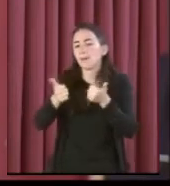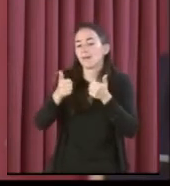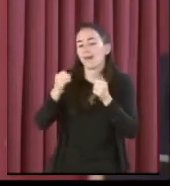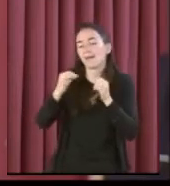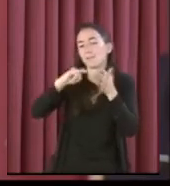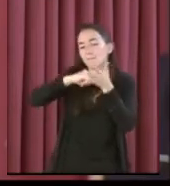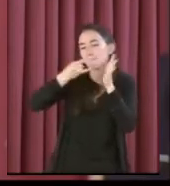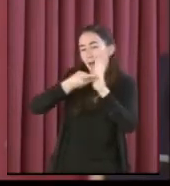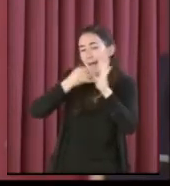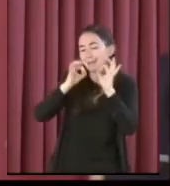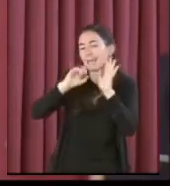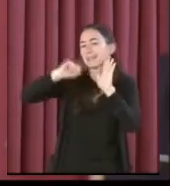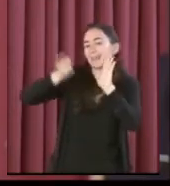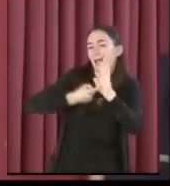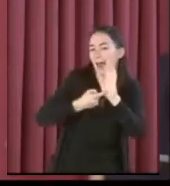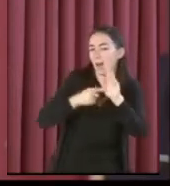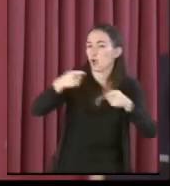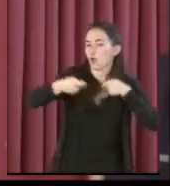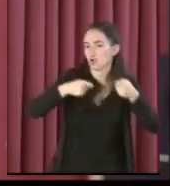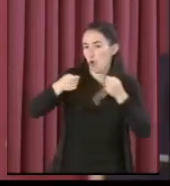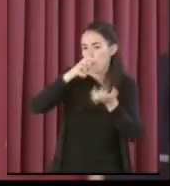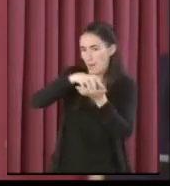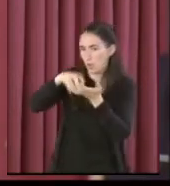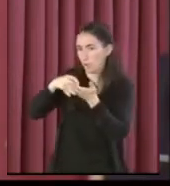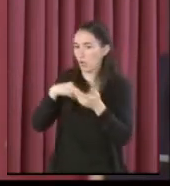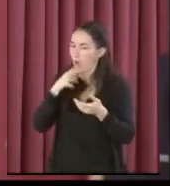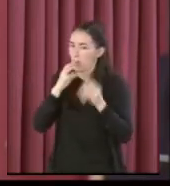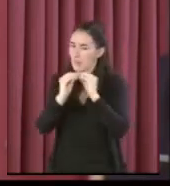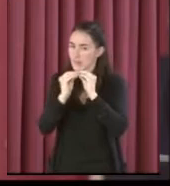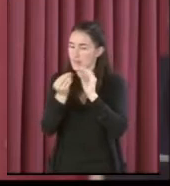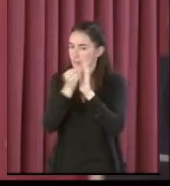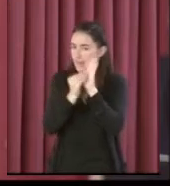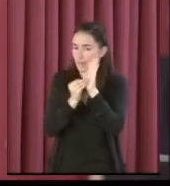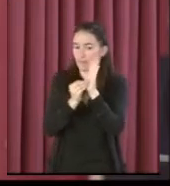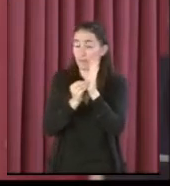Plan Integral de Comercio, pero como les decía, hay dos estudios específicos